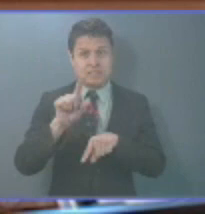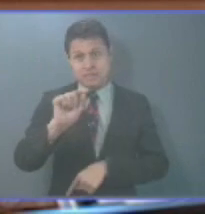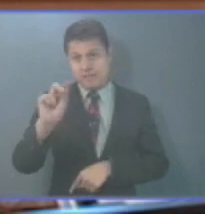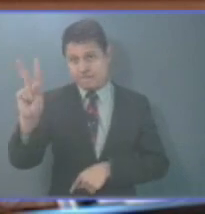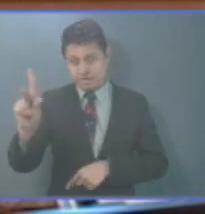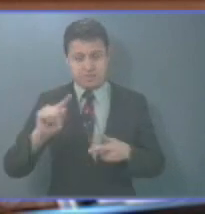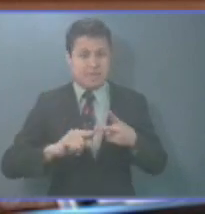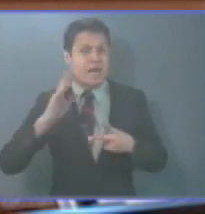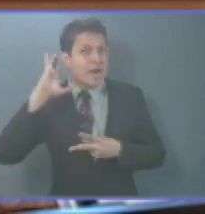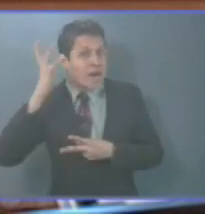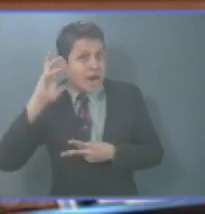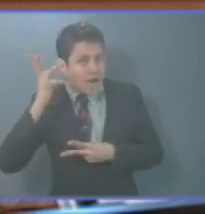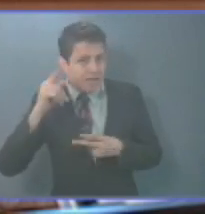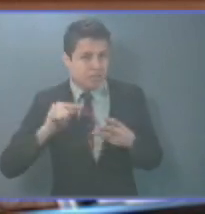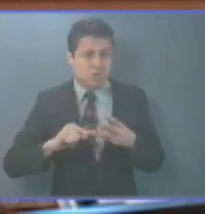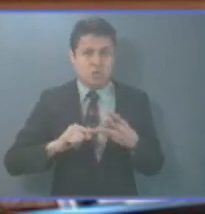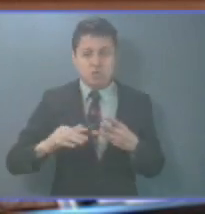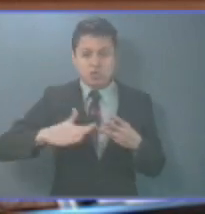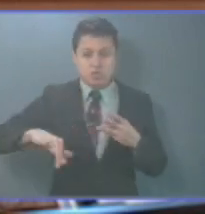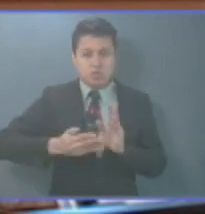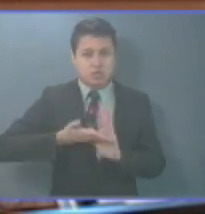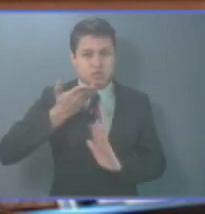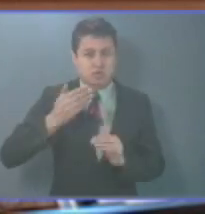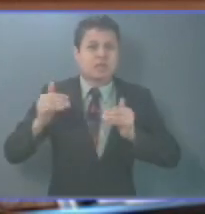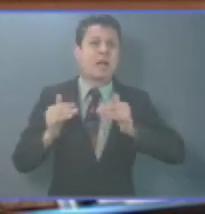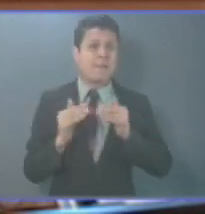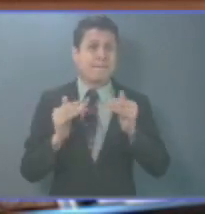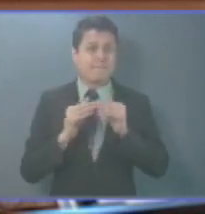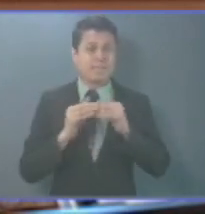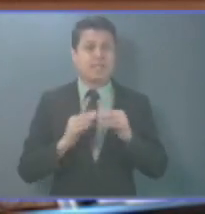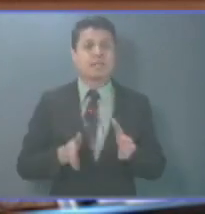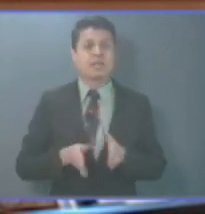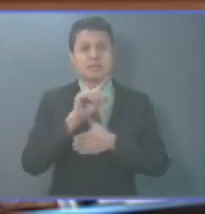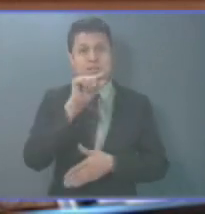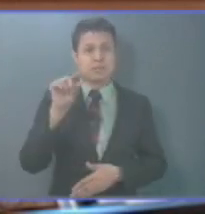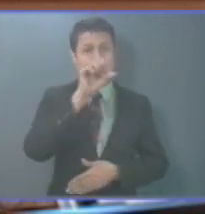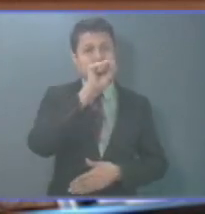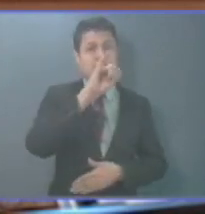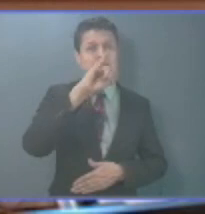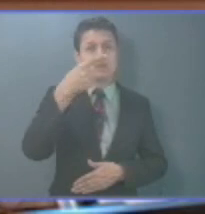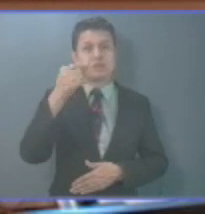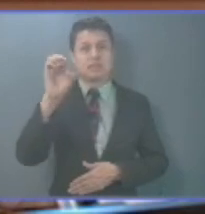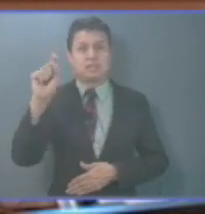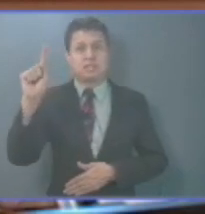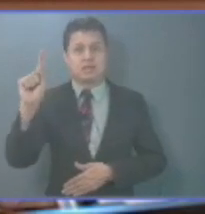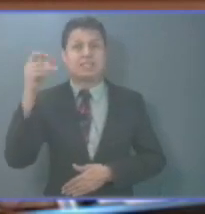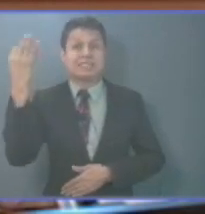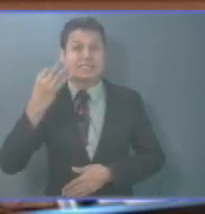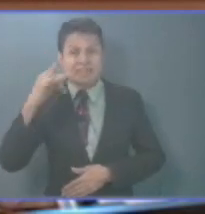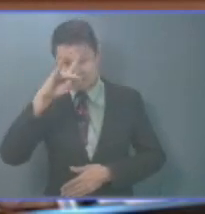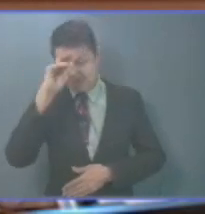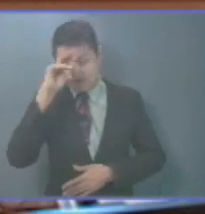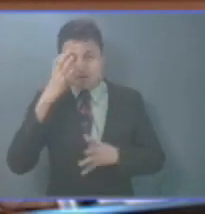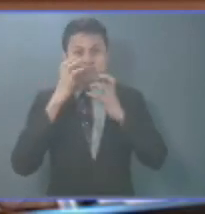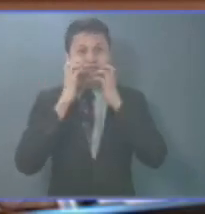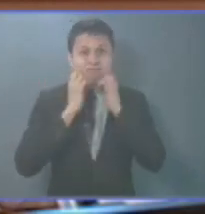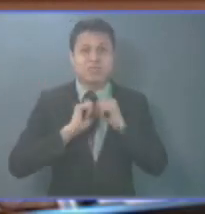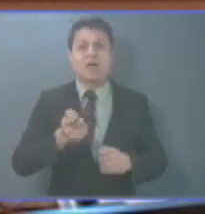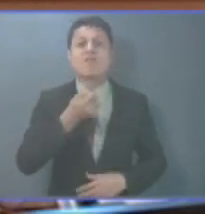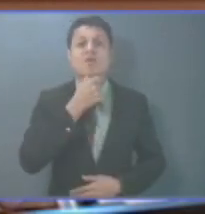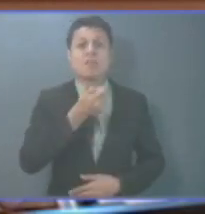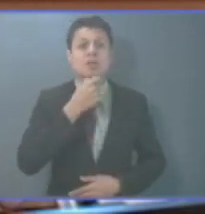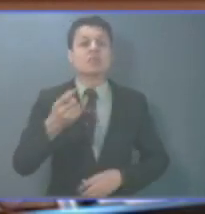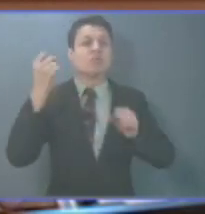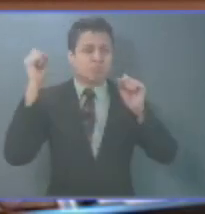Desarrollo Territorial y la Superintendencia General de la Electricidad y Telecomunicaciones asegurarán que los enfoques de información